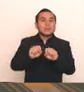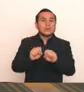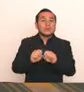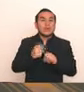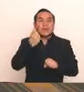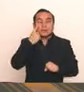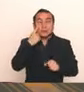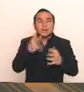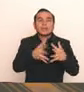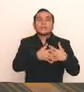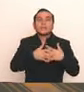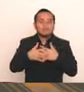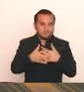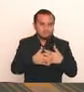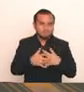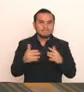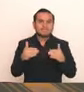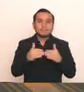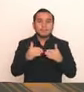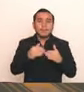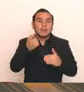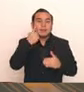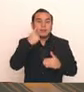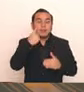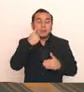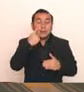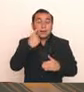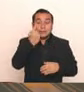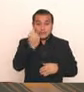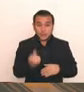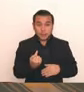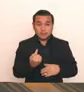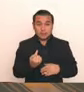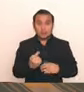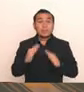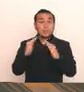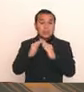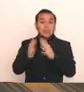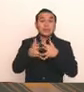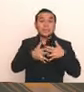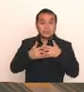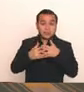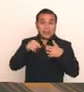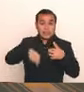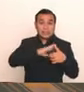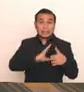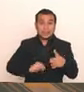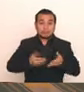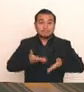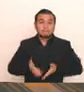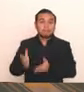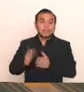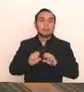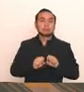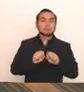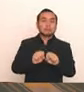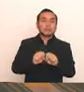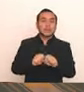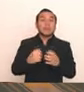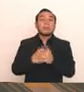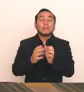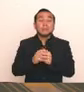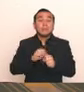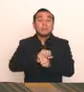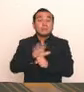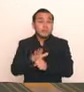sino que muchas muertes de esto fueron compatriotas nuestros más de un centenar de compañeros de nuestra fallecieron en eeuu a causa del cobre 19